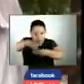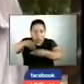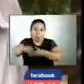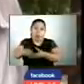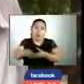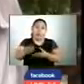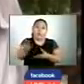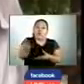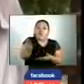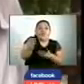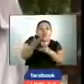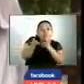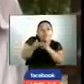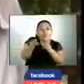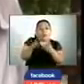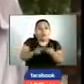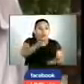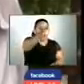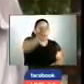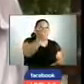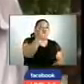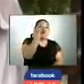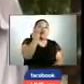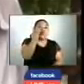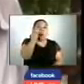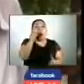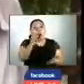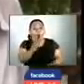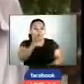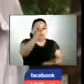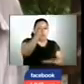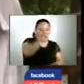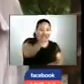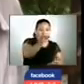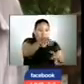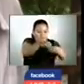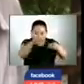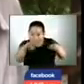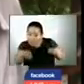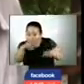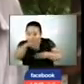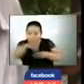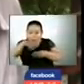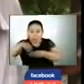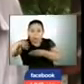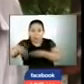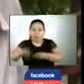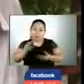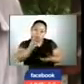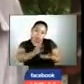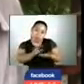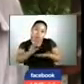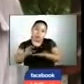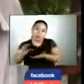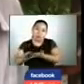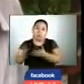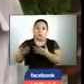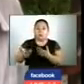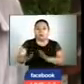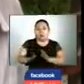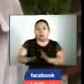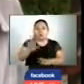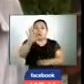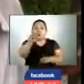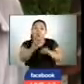maní y compro las bolsas de dulces o botes de dulces para ir a sacar los poquitos ya de 5 5